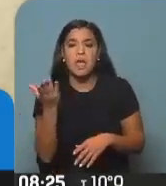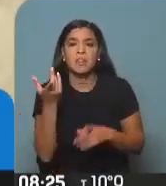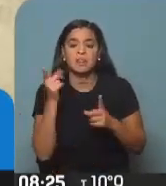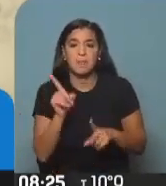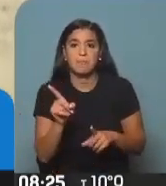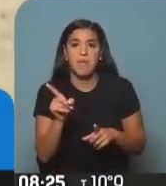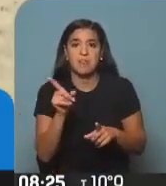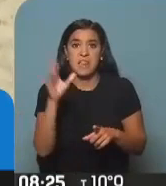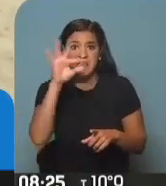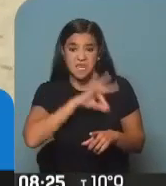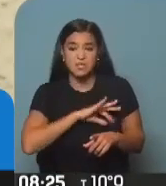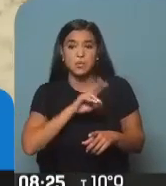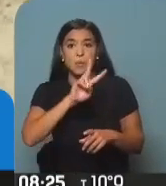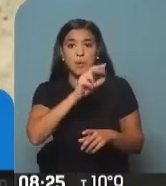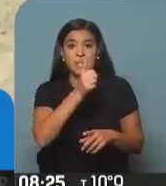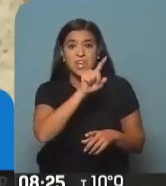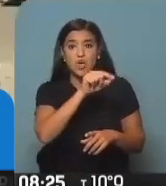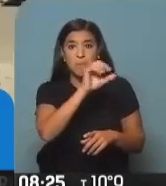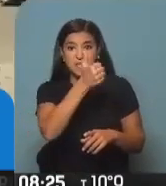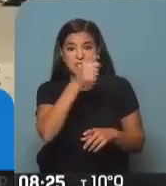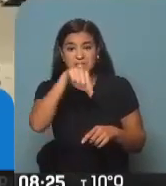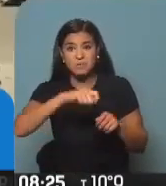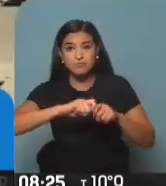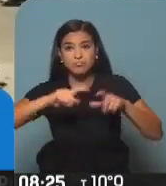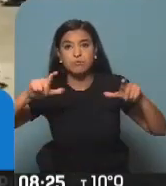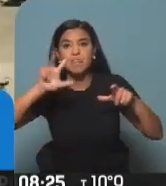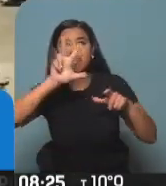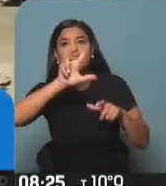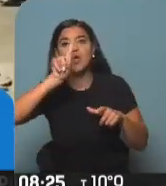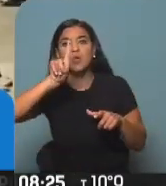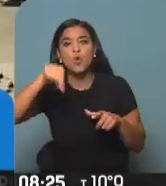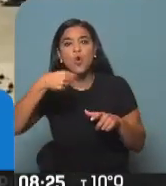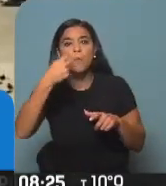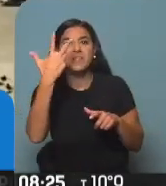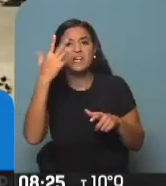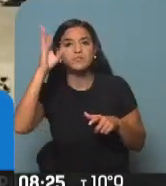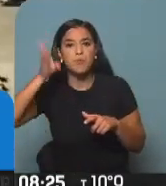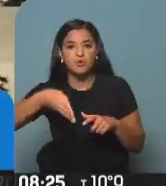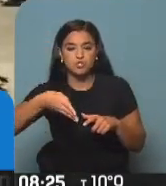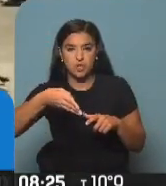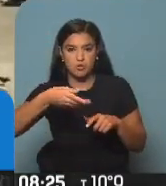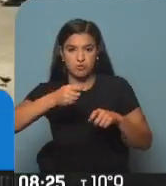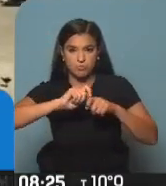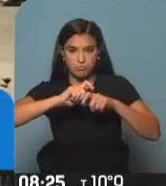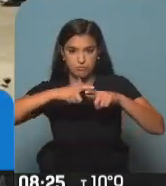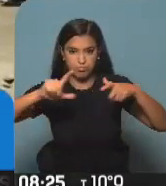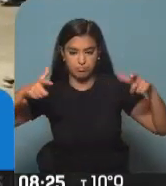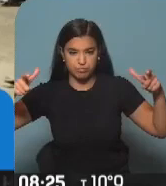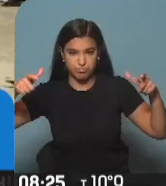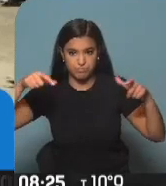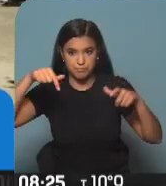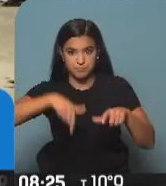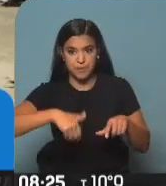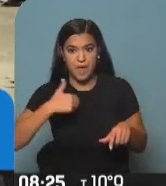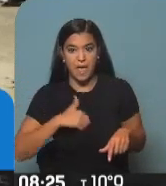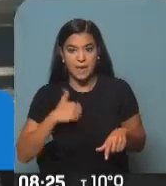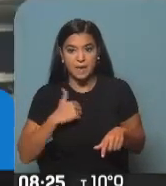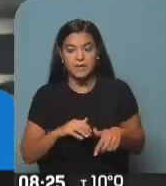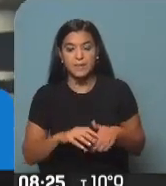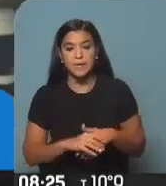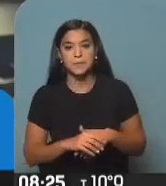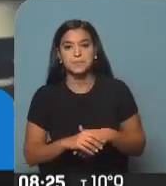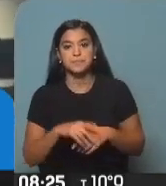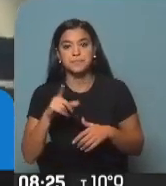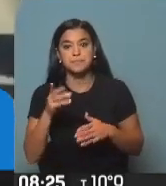ingreso, aumentó del 26,6% al 31,3% de la población en la República Argentina.